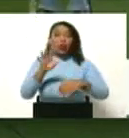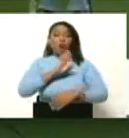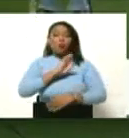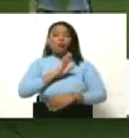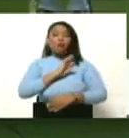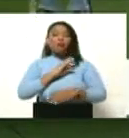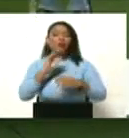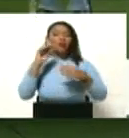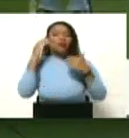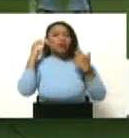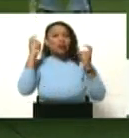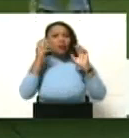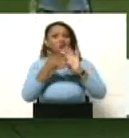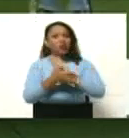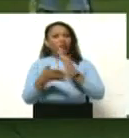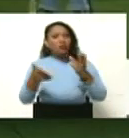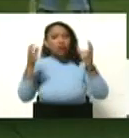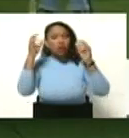socialismo.